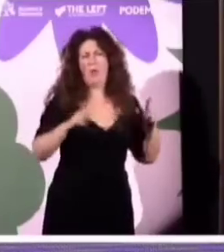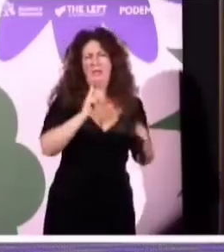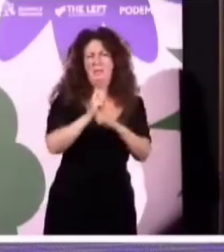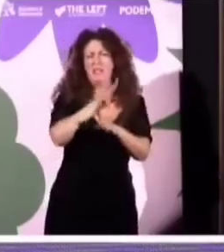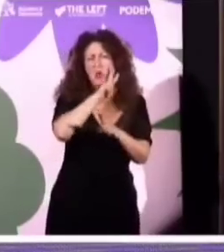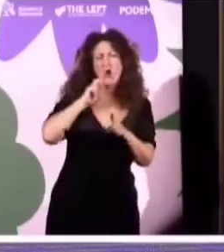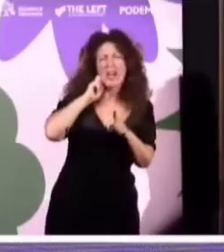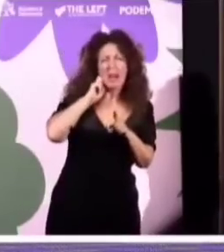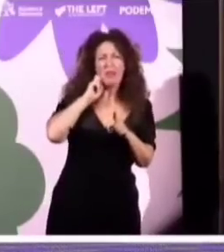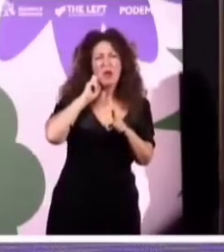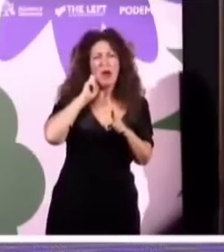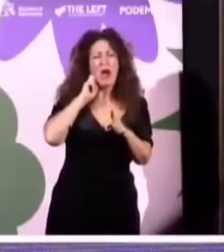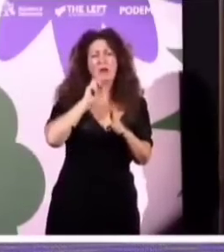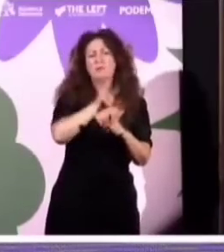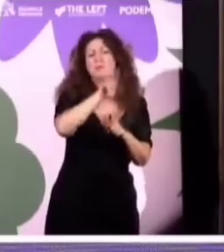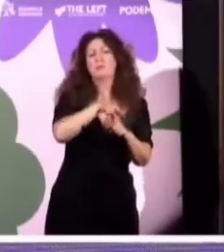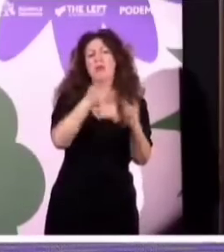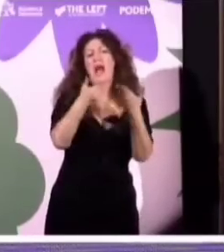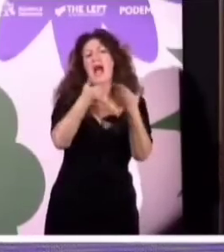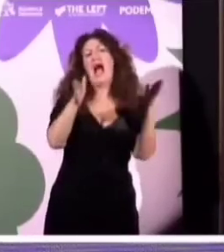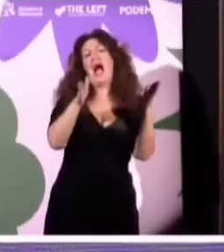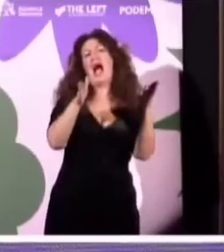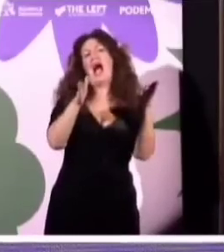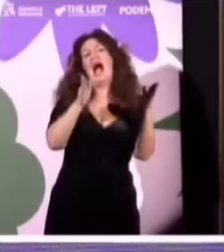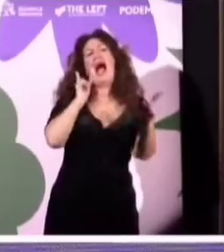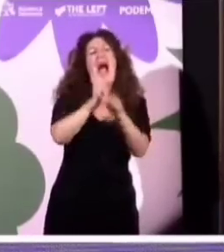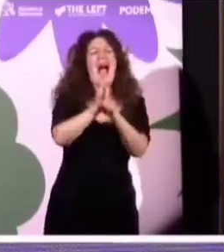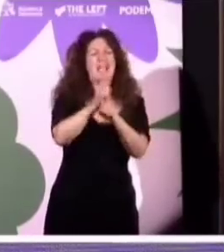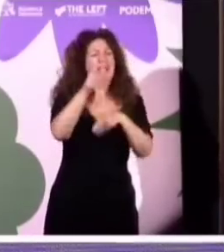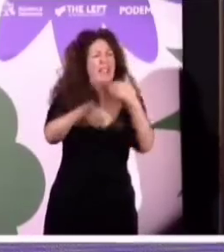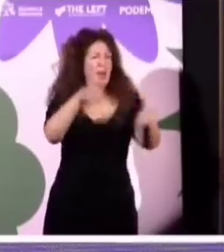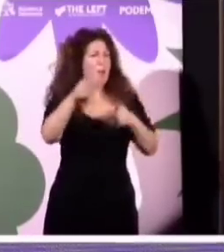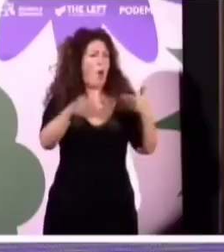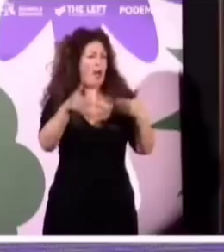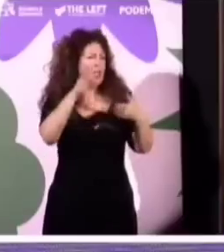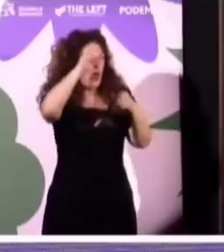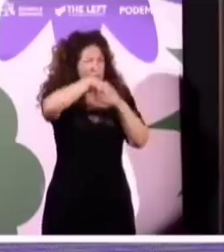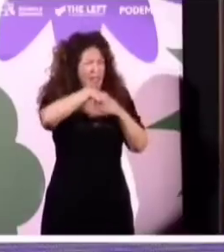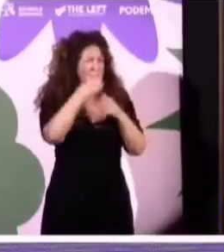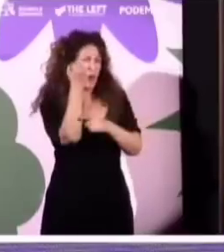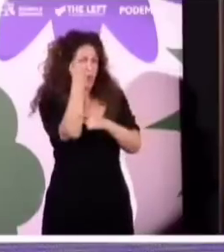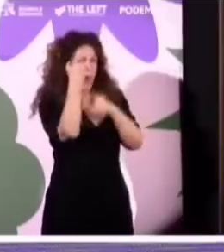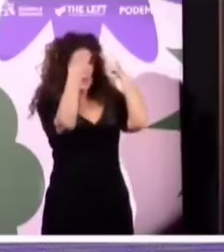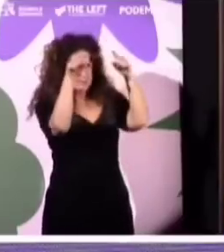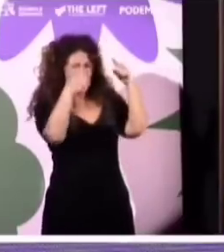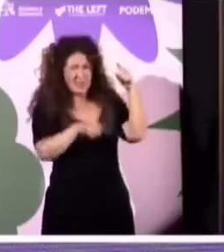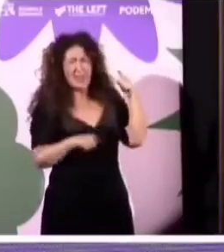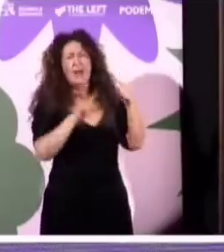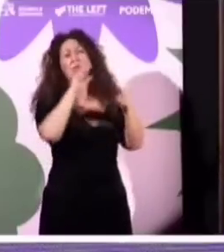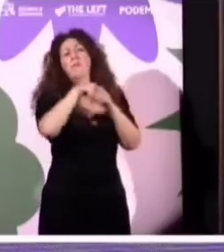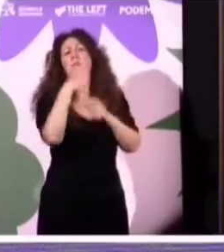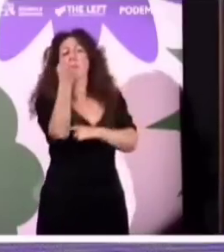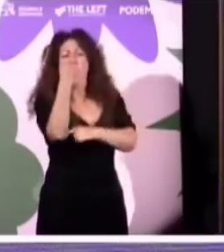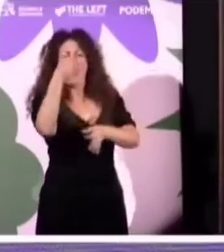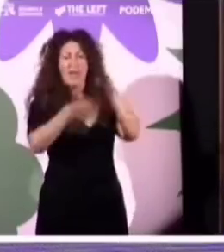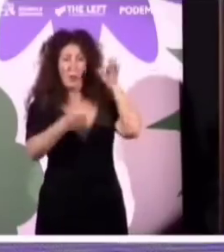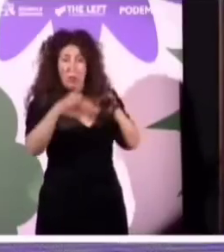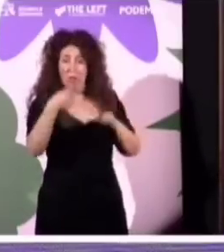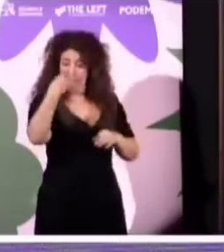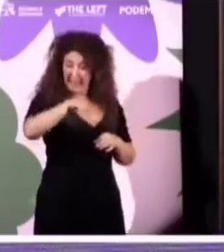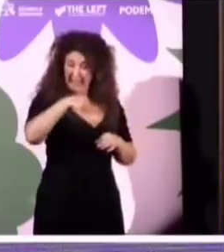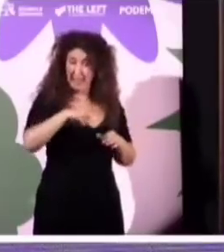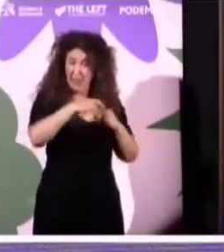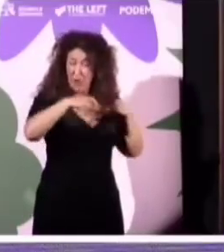expresara como un movimiento abiertamente antidemocrático en todas las esferas del poder. Lo vimos en el Poder Judicial, fue el presidente del